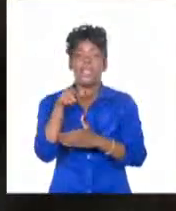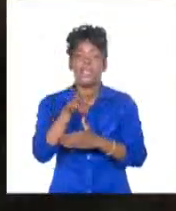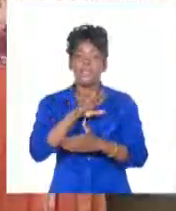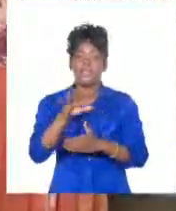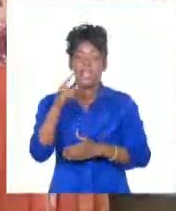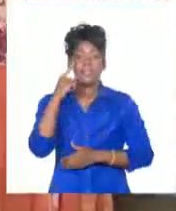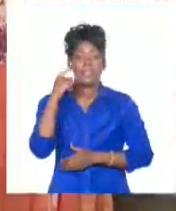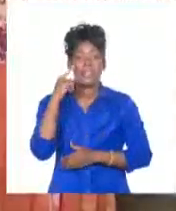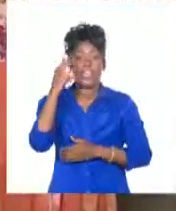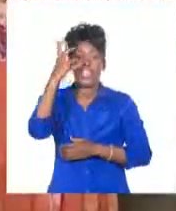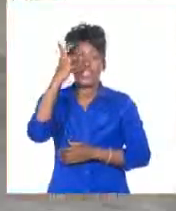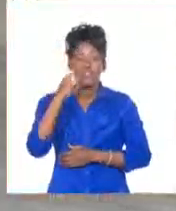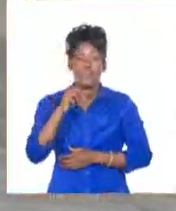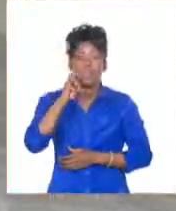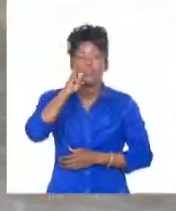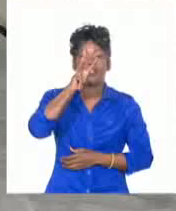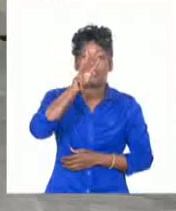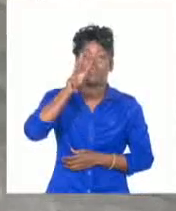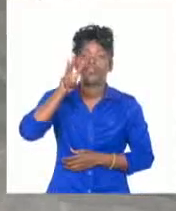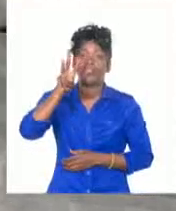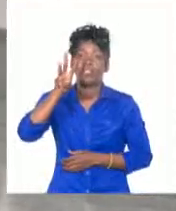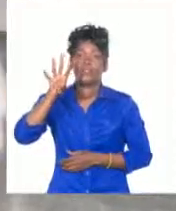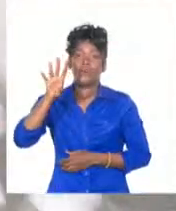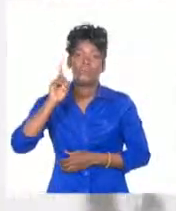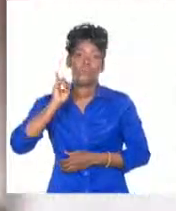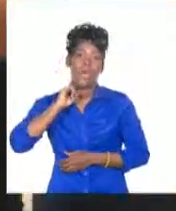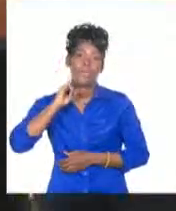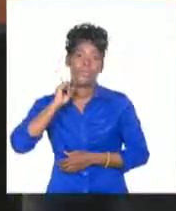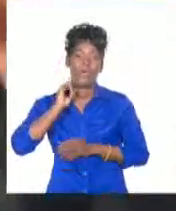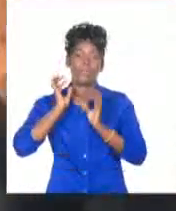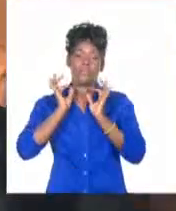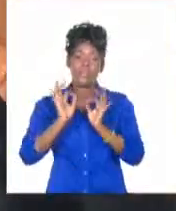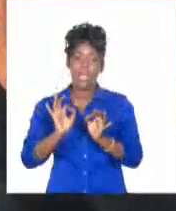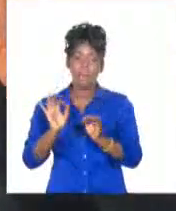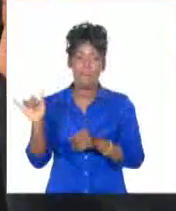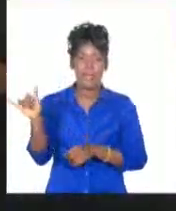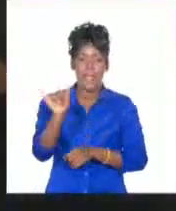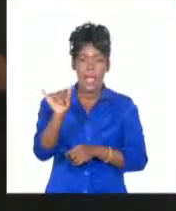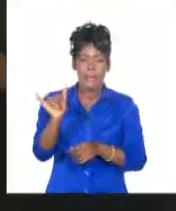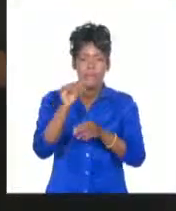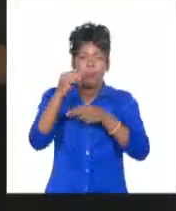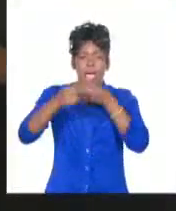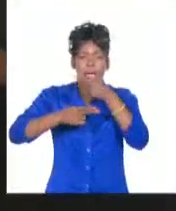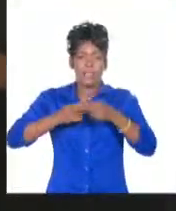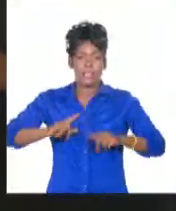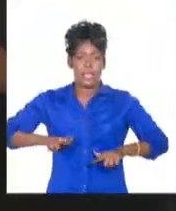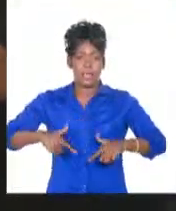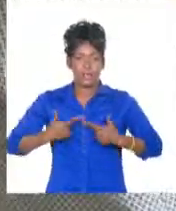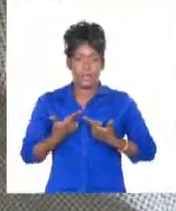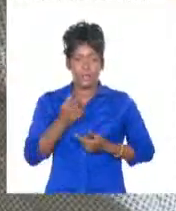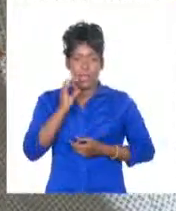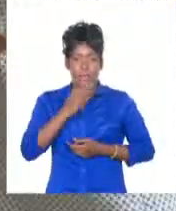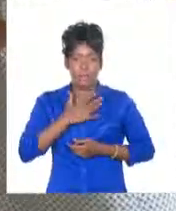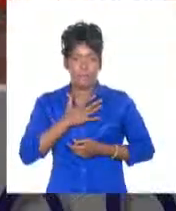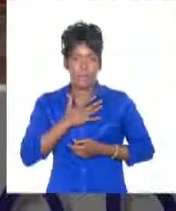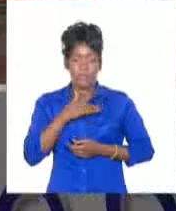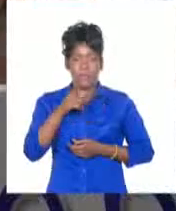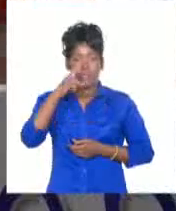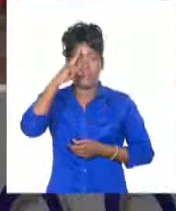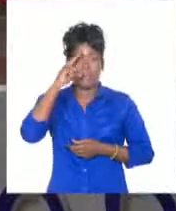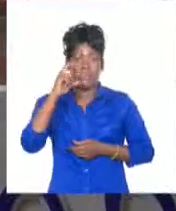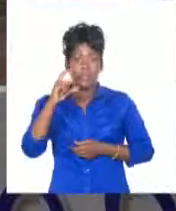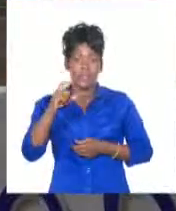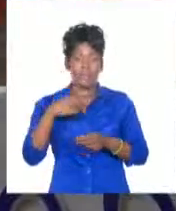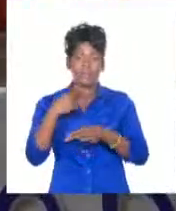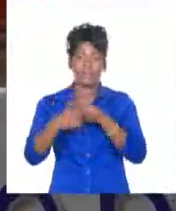334. En la tarde se inauguran exposiciones, se entrega el premio literario Fundación de la Ciudad de Santa Clara, se